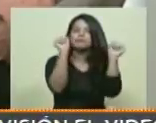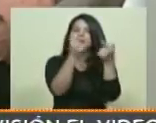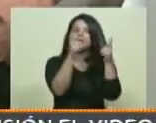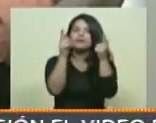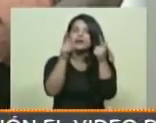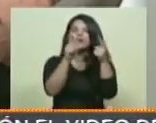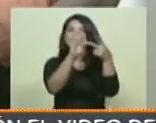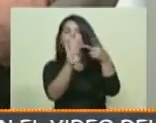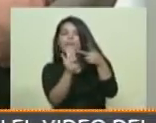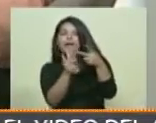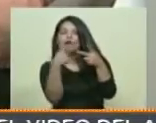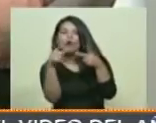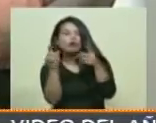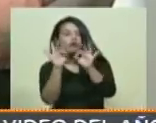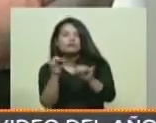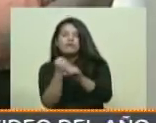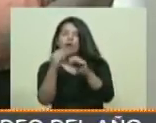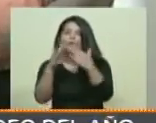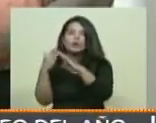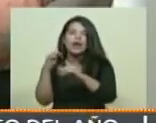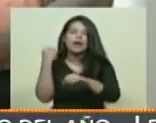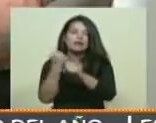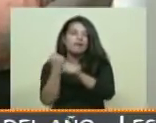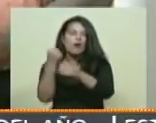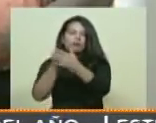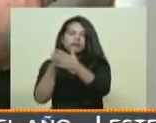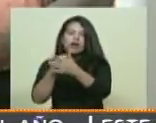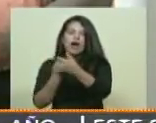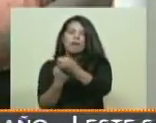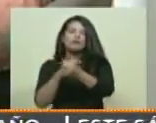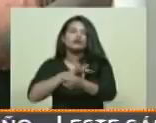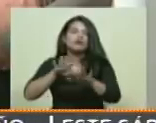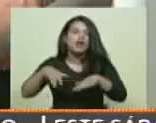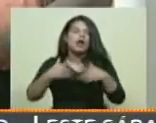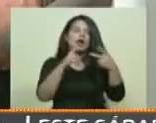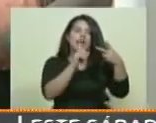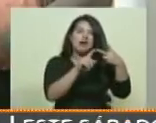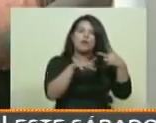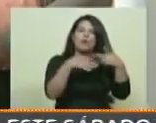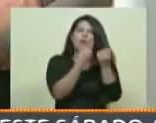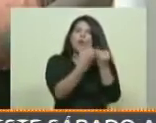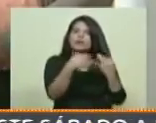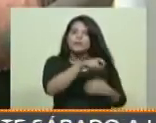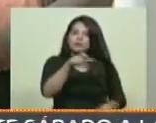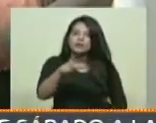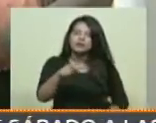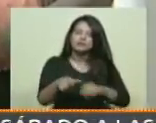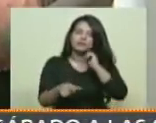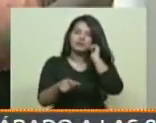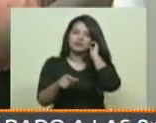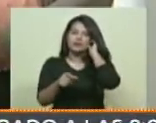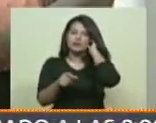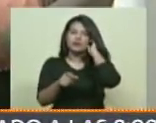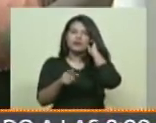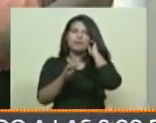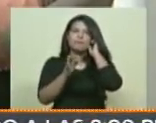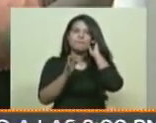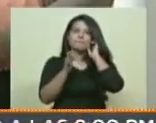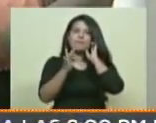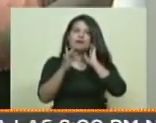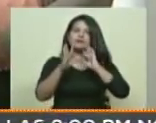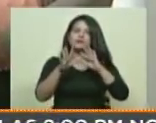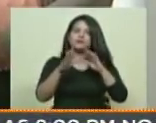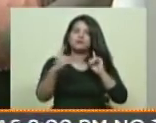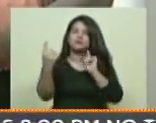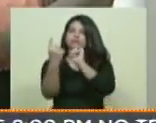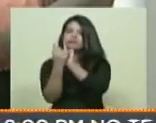fórmula, como usted ya menciona, de labor social, y a partir de cuándo estaría aplicándose esto una vez sean presentados ante la Asamblea Nacional